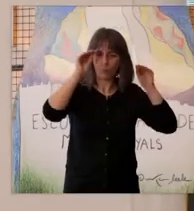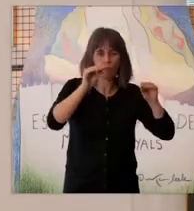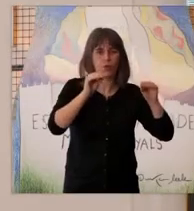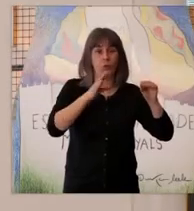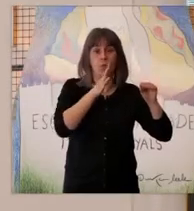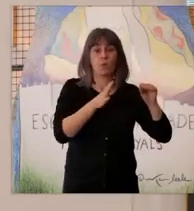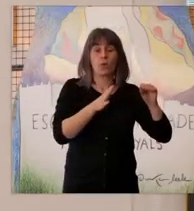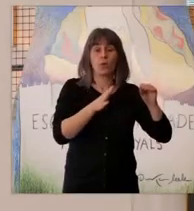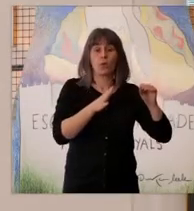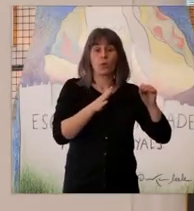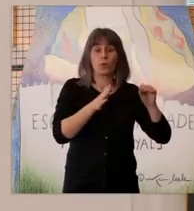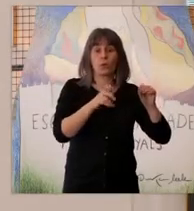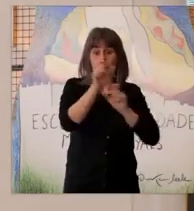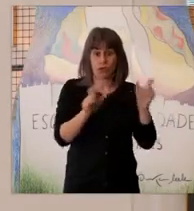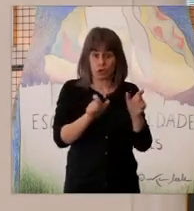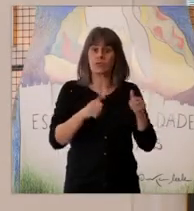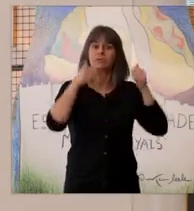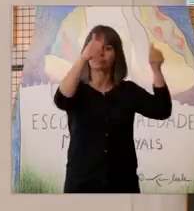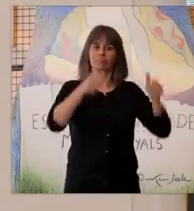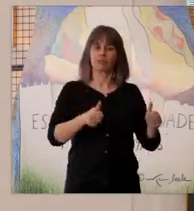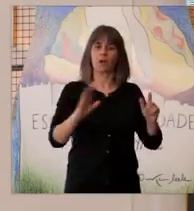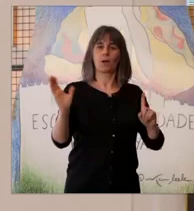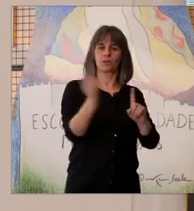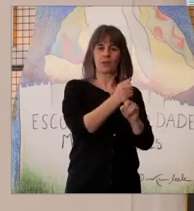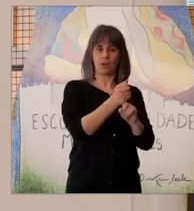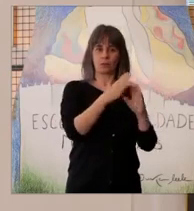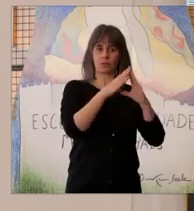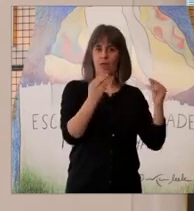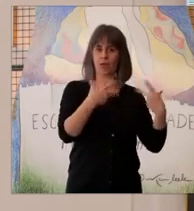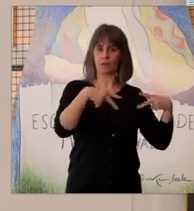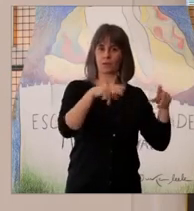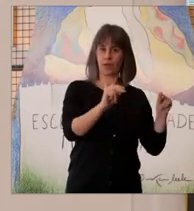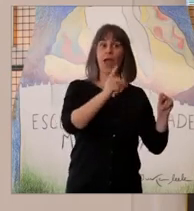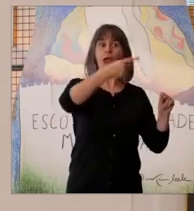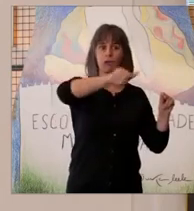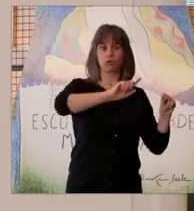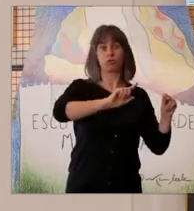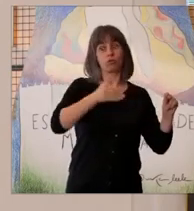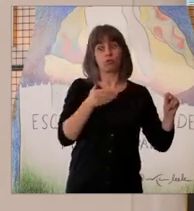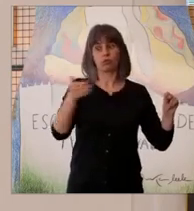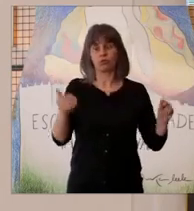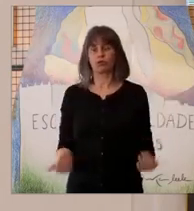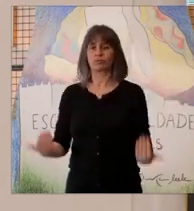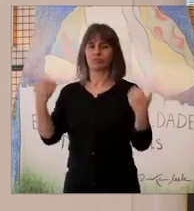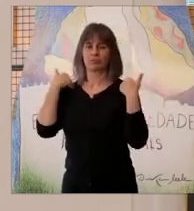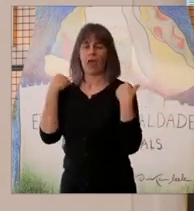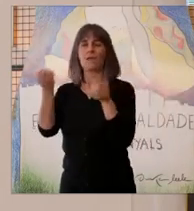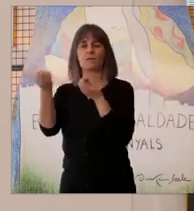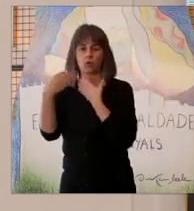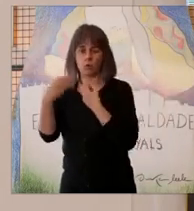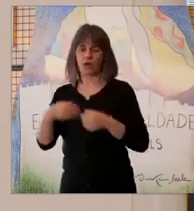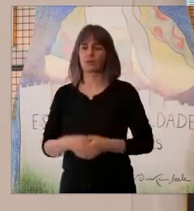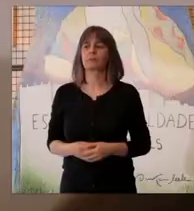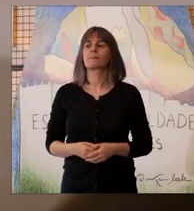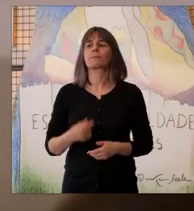va a salir de esas facultades van a ser las personas que tengan la responsabilidad de informarnos y finaliza dando